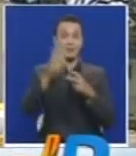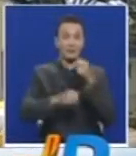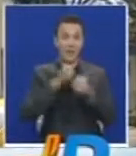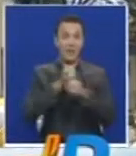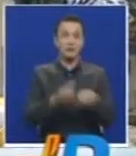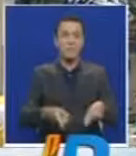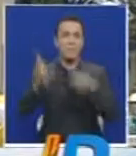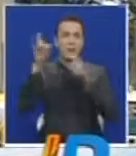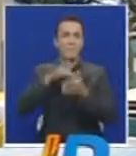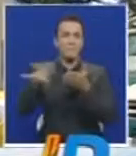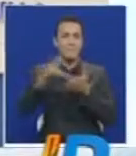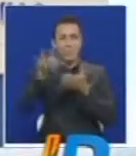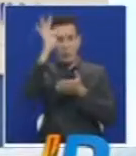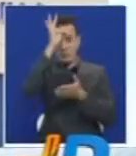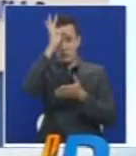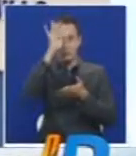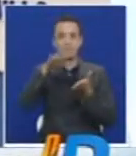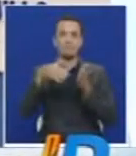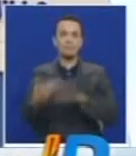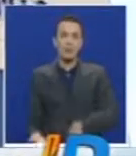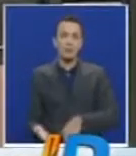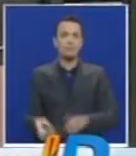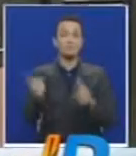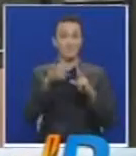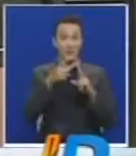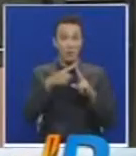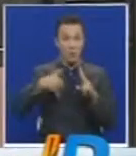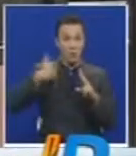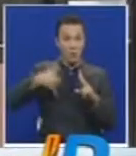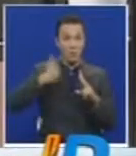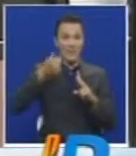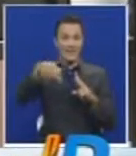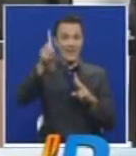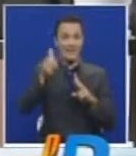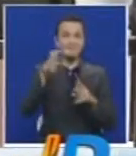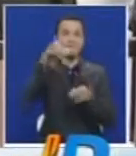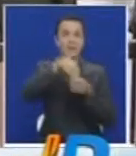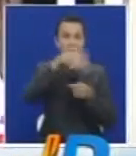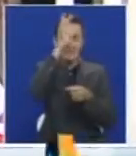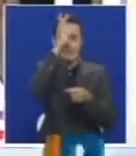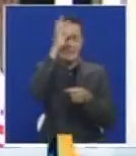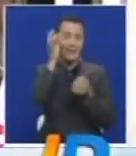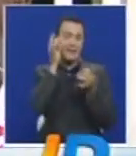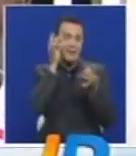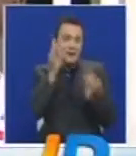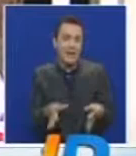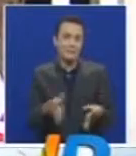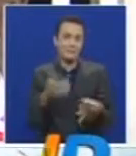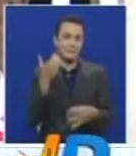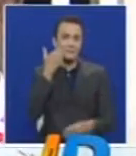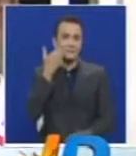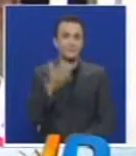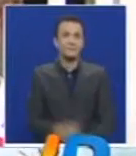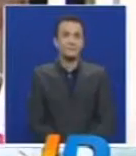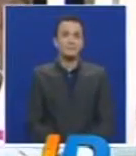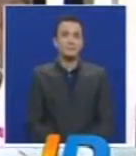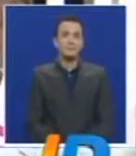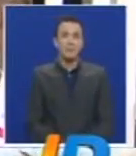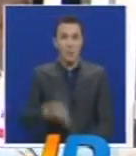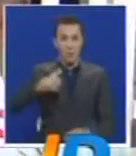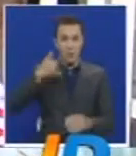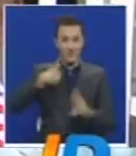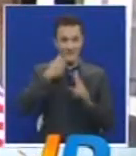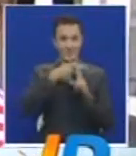trasladada a un centro asistencial donde perdió la vida. El otro permanece en delicado estado de salud. Los jóvenes están ahí parados y